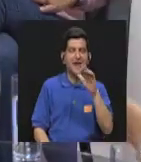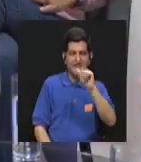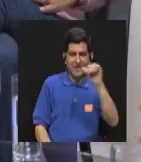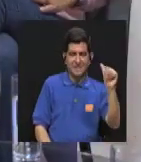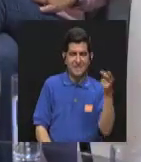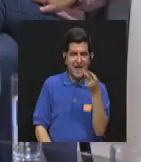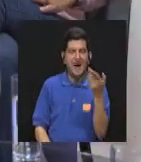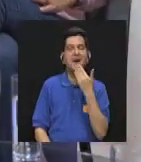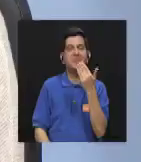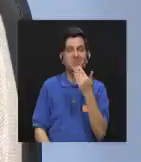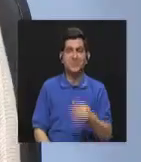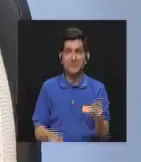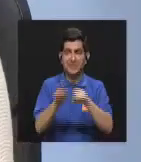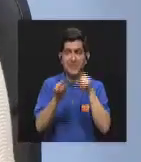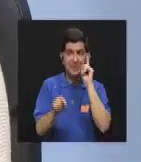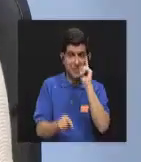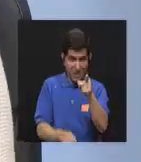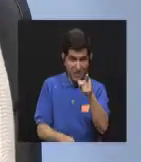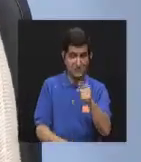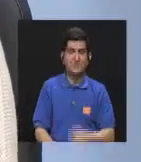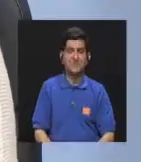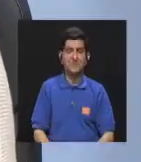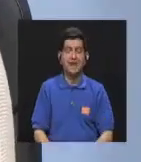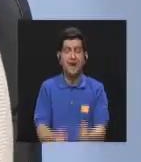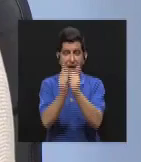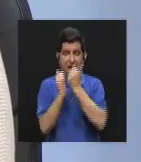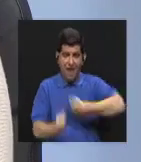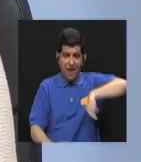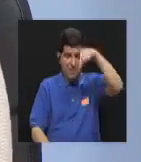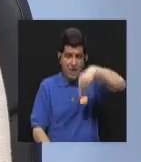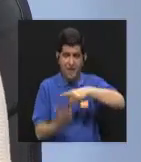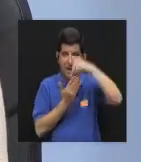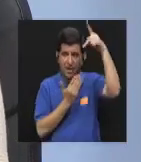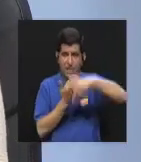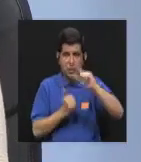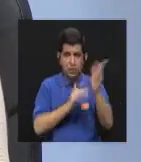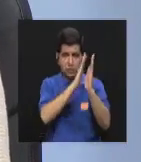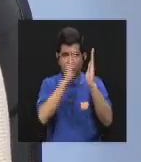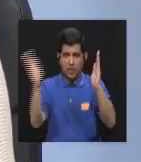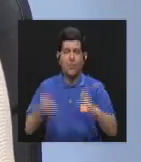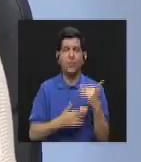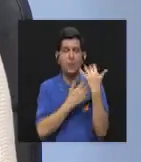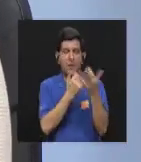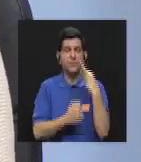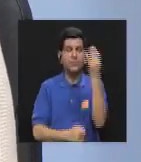man. Bueno, muchas gracias a los dos. Y gracias a ustedes también por habernos acompañado en esta edición de la UNED de